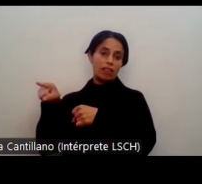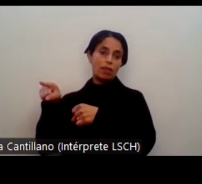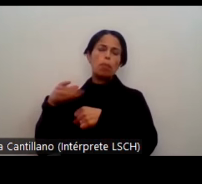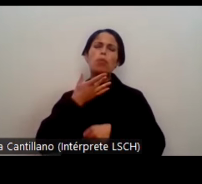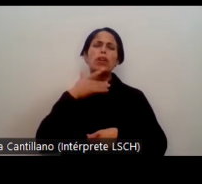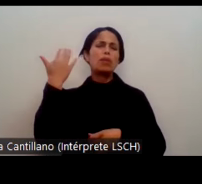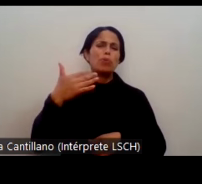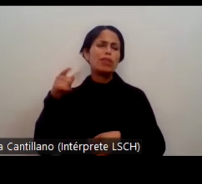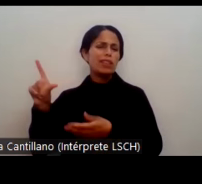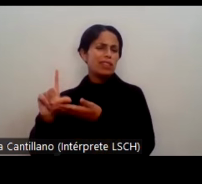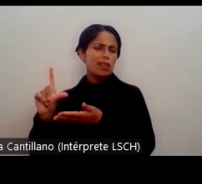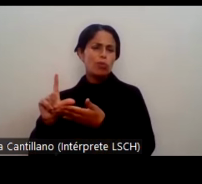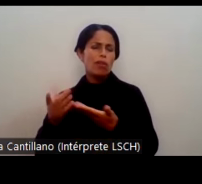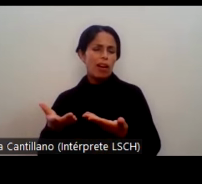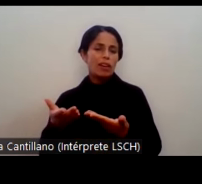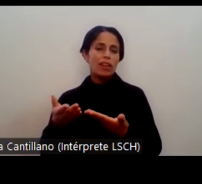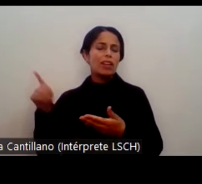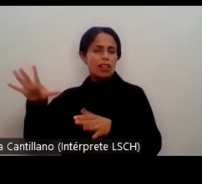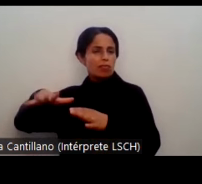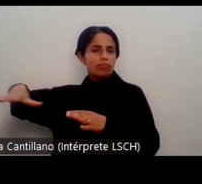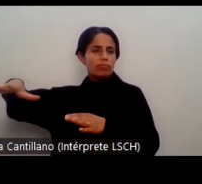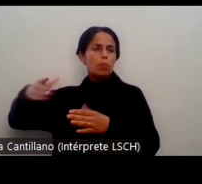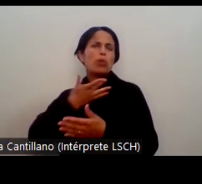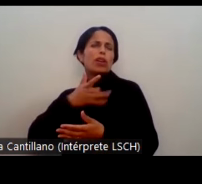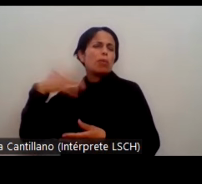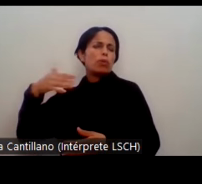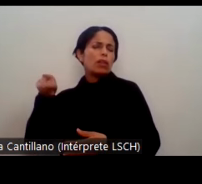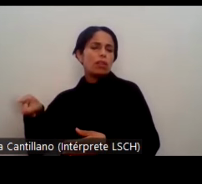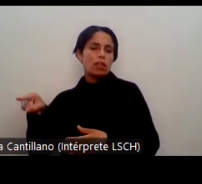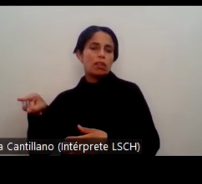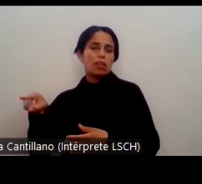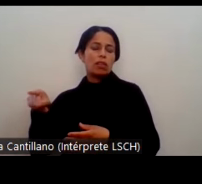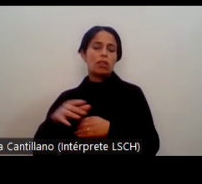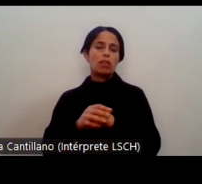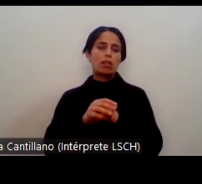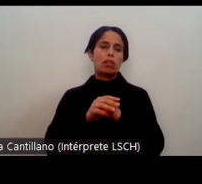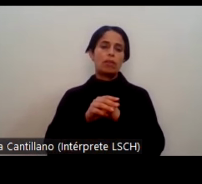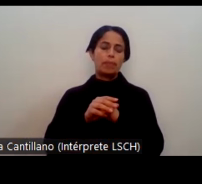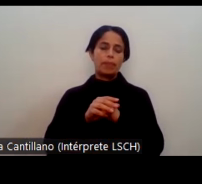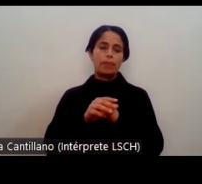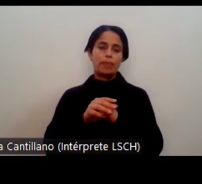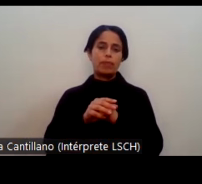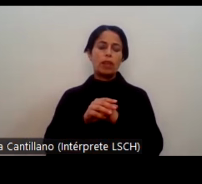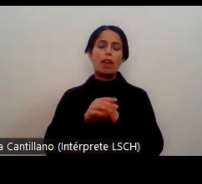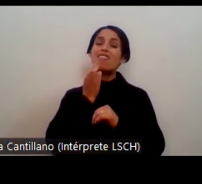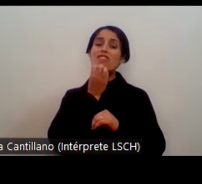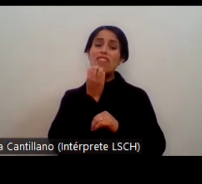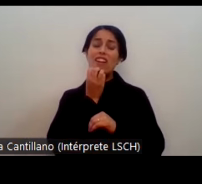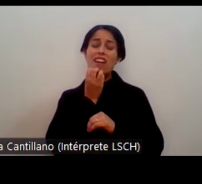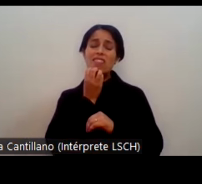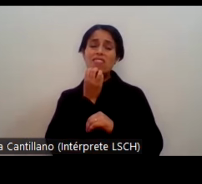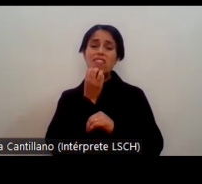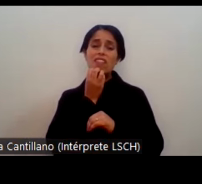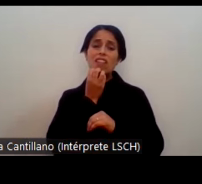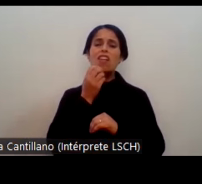parte fértil de la zona. Eh, a la altura de Antofagasta, ¿no? Aquí